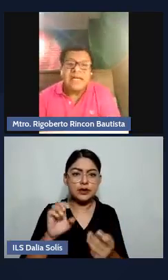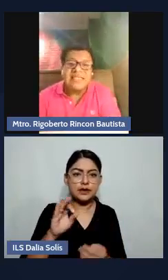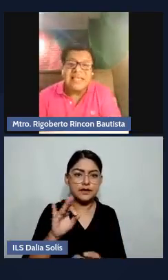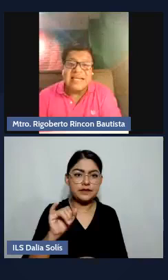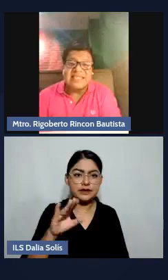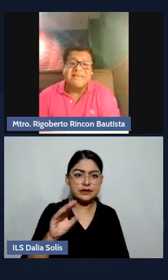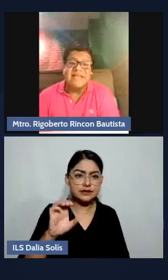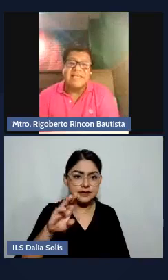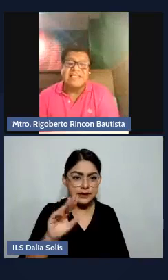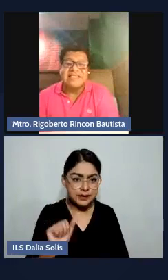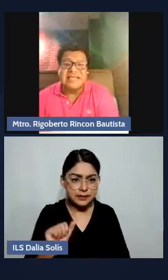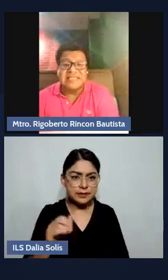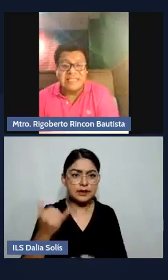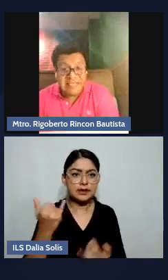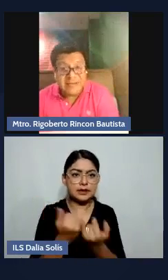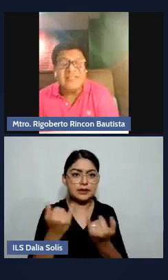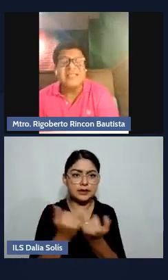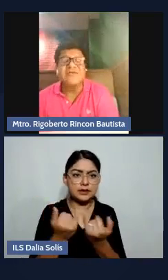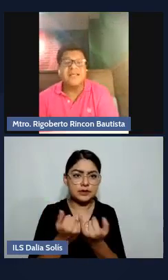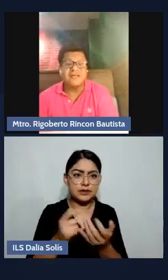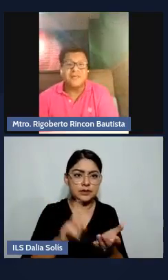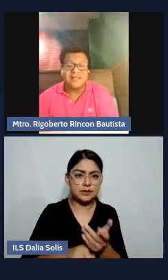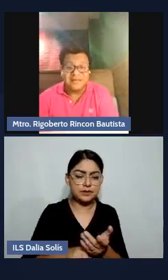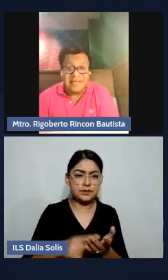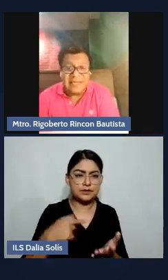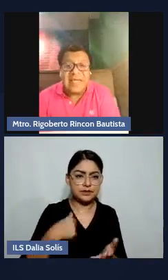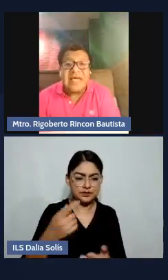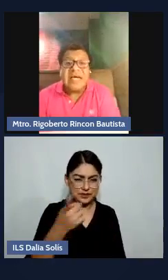las cavidades nasales y senos, que es lo que les comentaba,